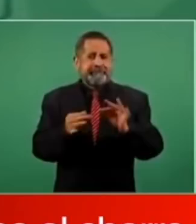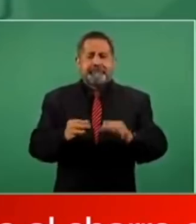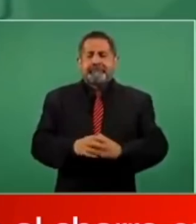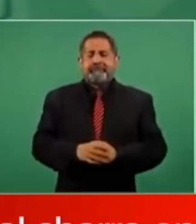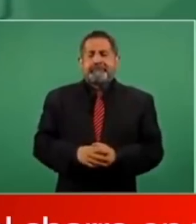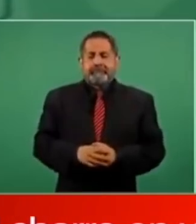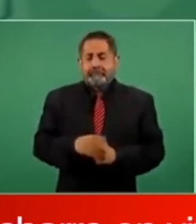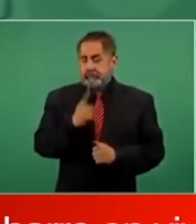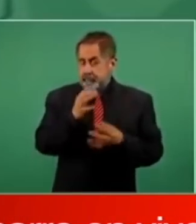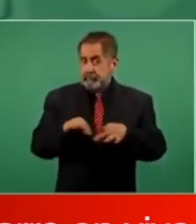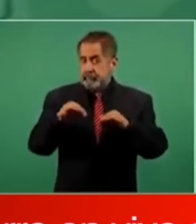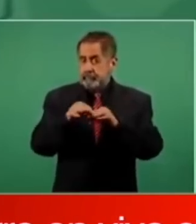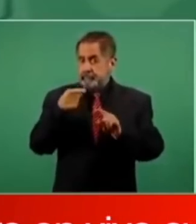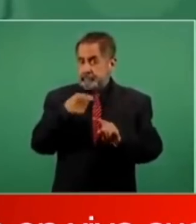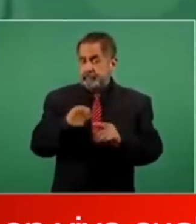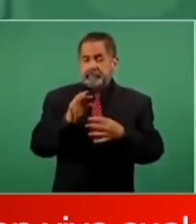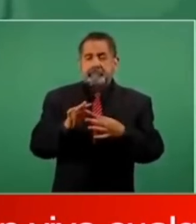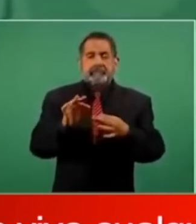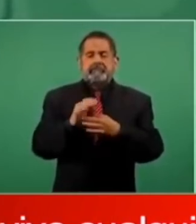¿qué es lo que importa?